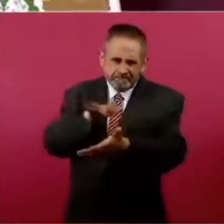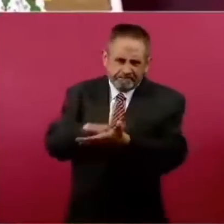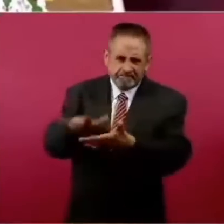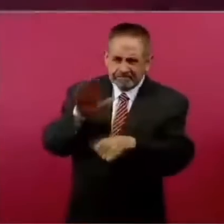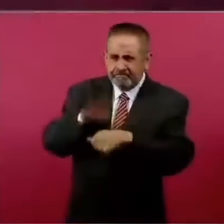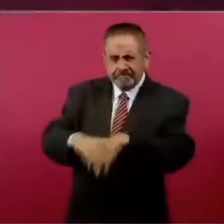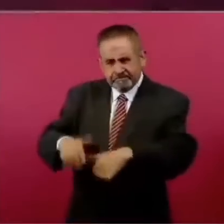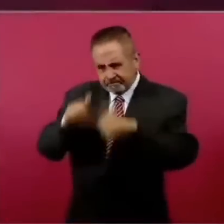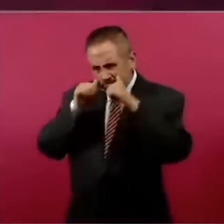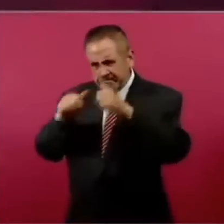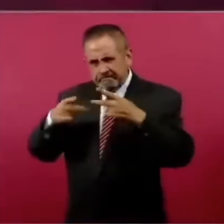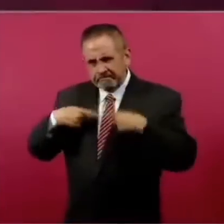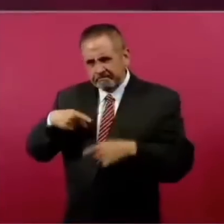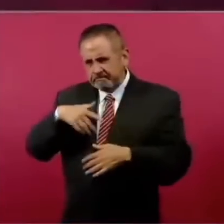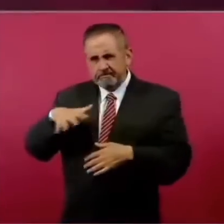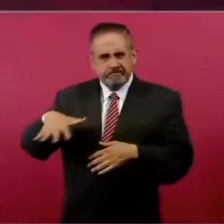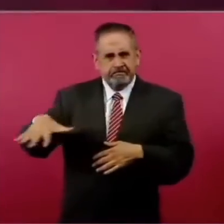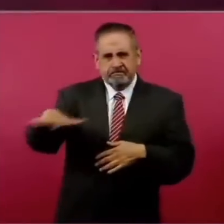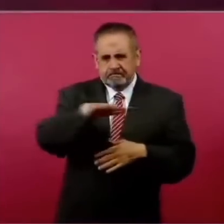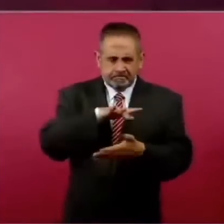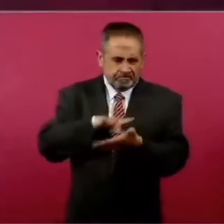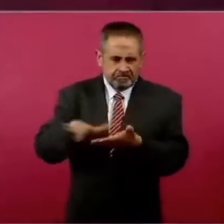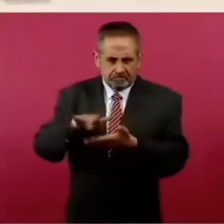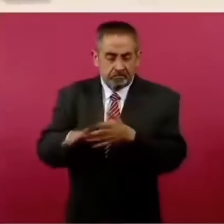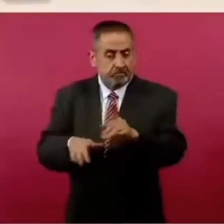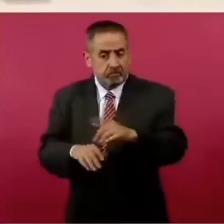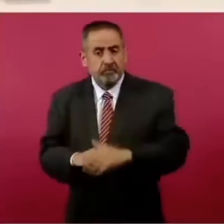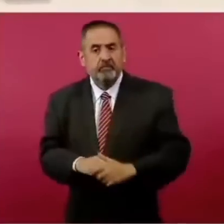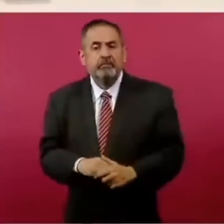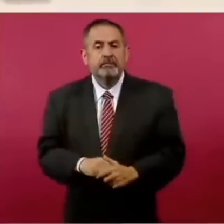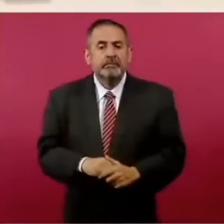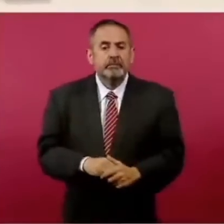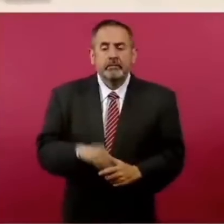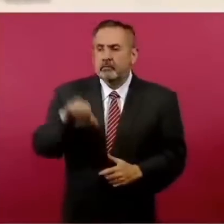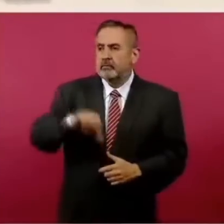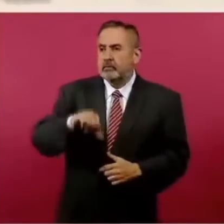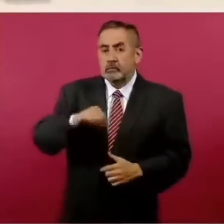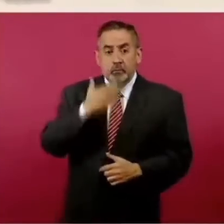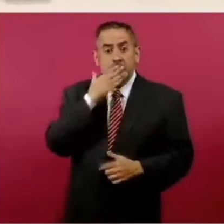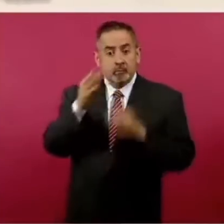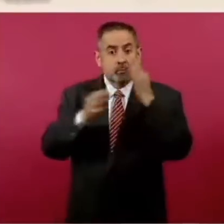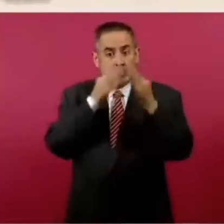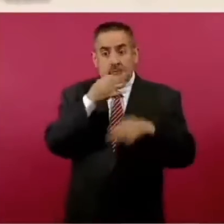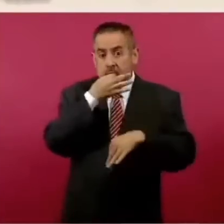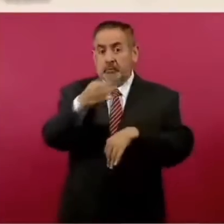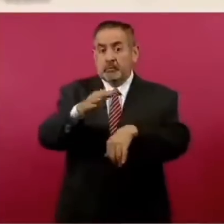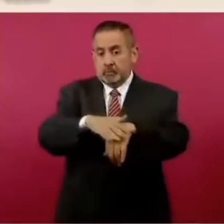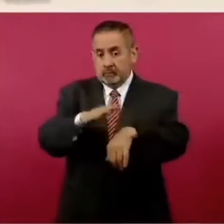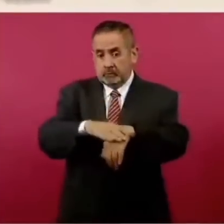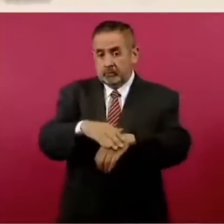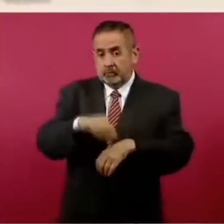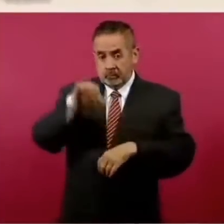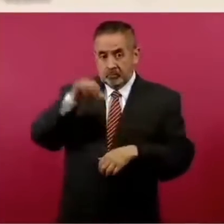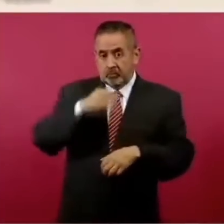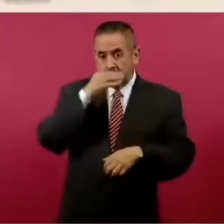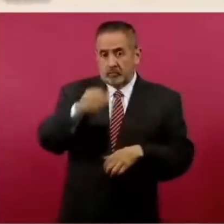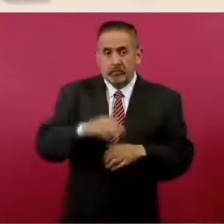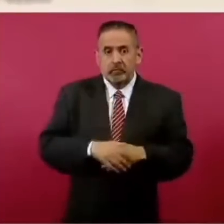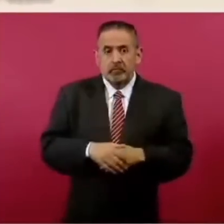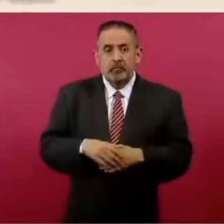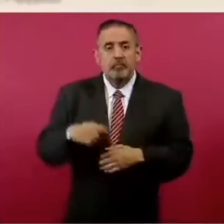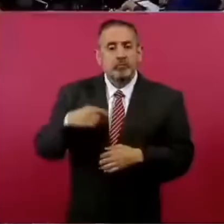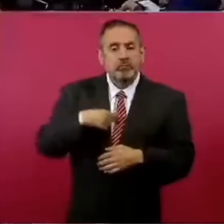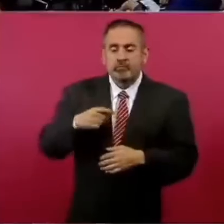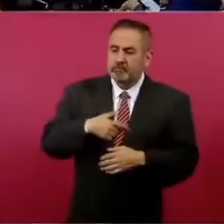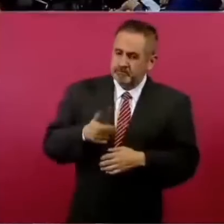más a los de abajo. Hoy, por cierto, y es buena noticia, se empieza a pagar la